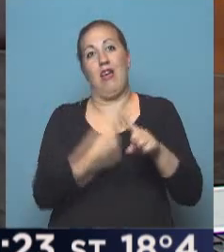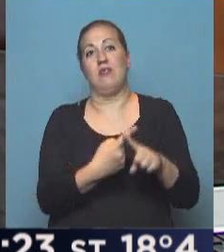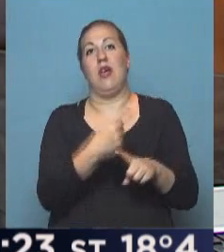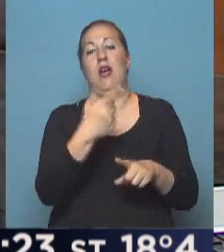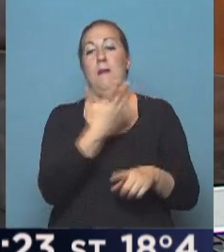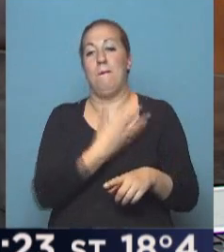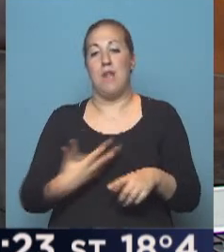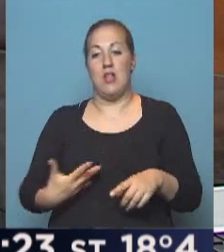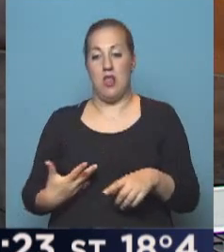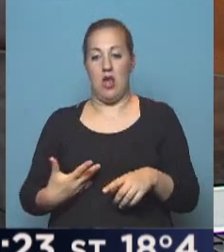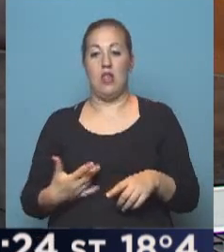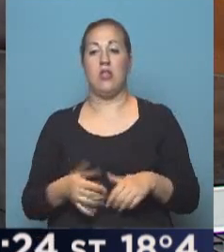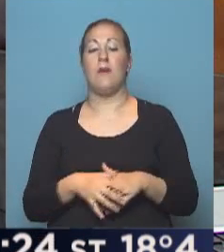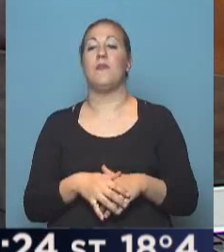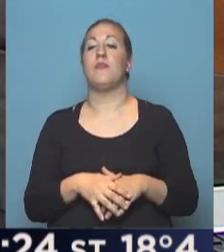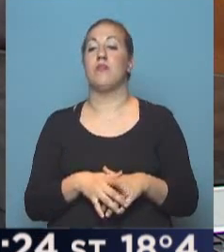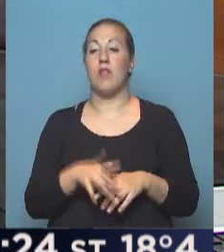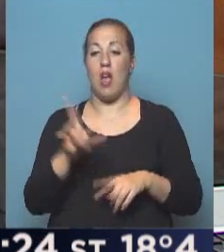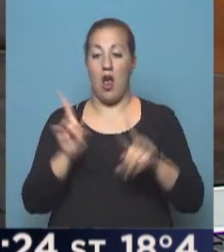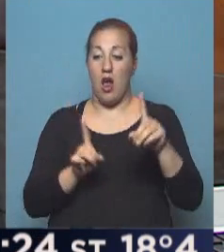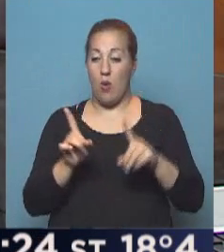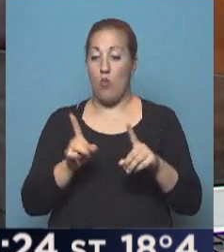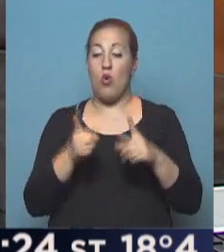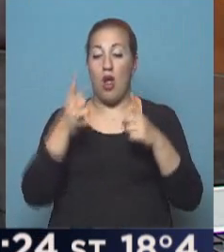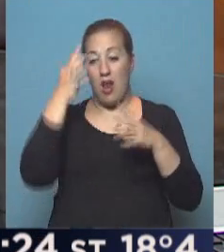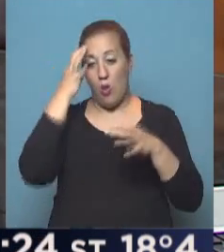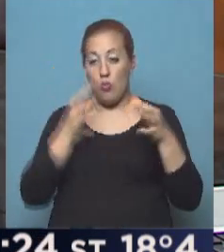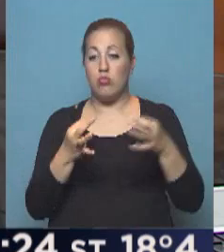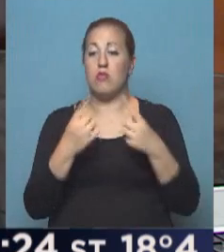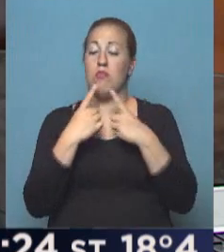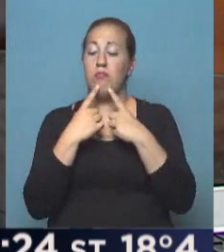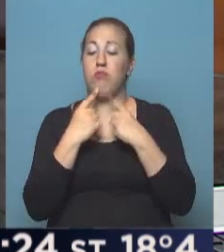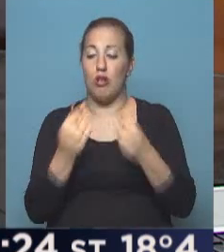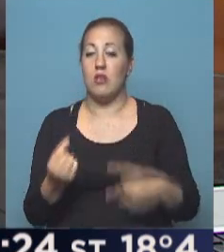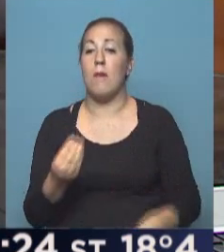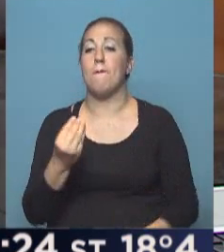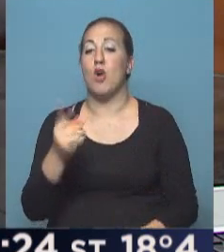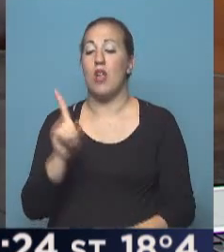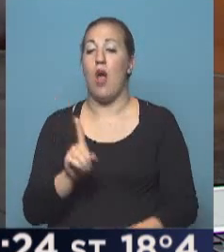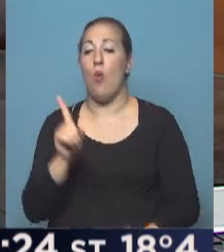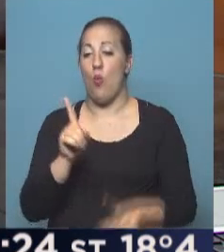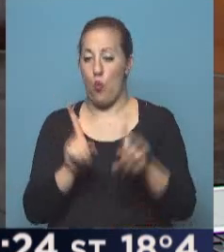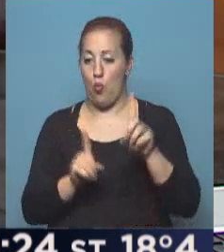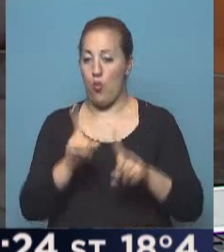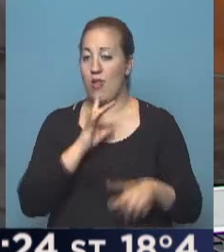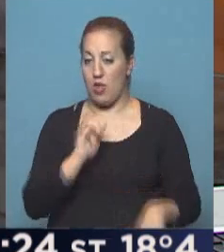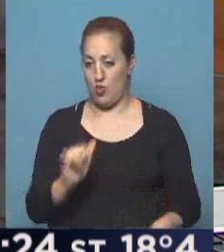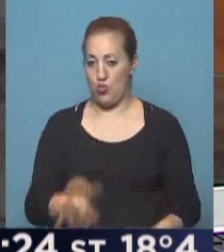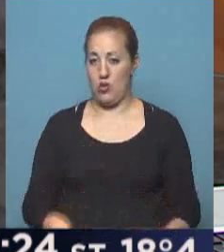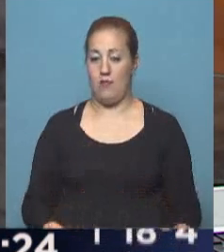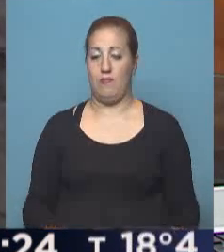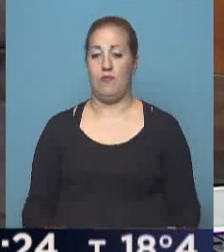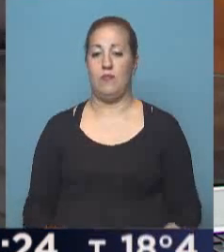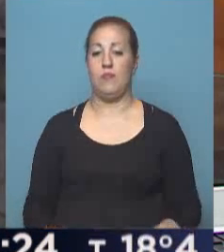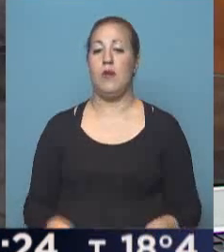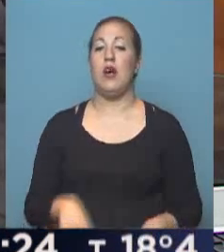hay planteos claros que llegan a la justicia a partir de esto porque hubo algunas denuncias y vamos a ver eso desde que